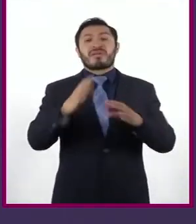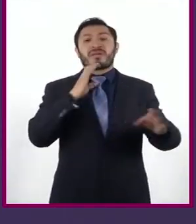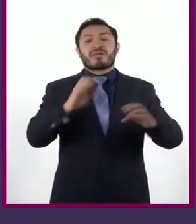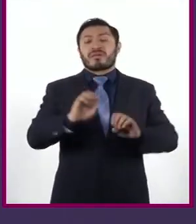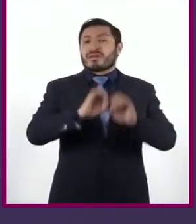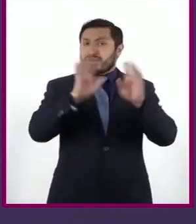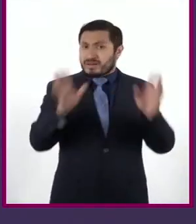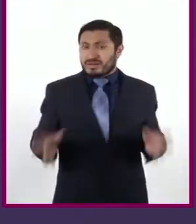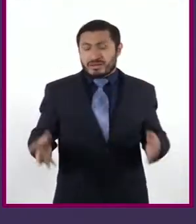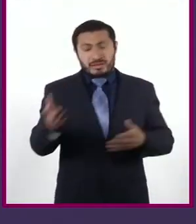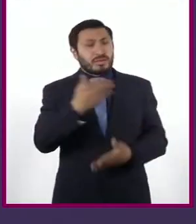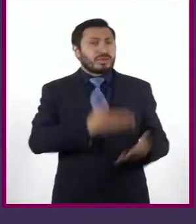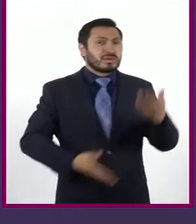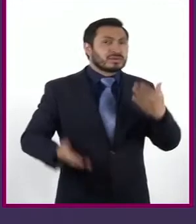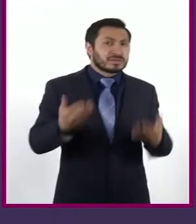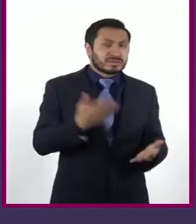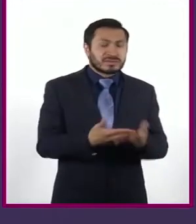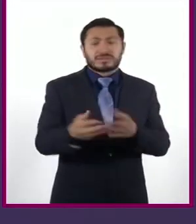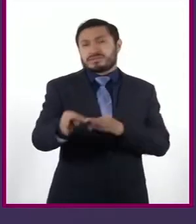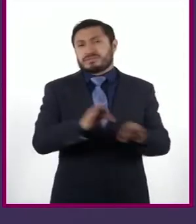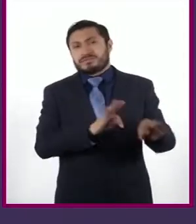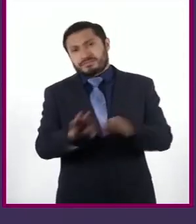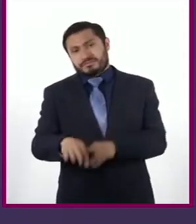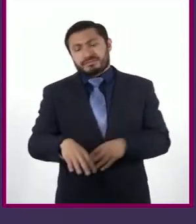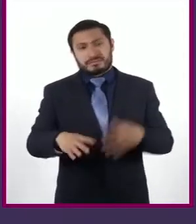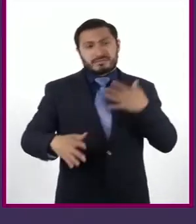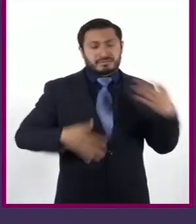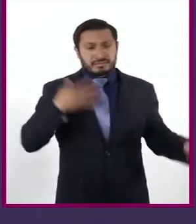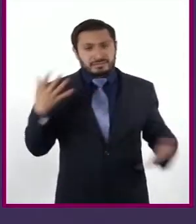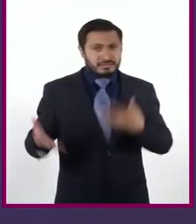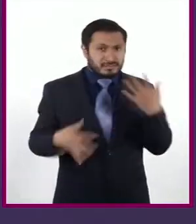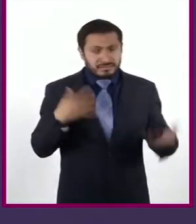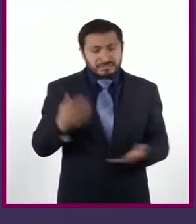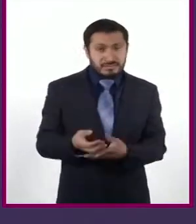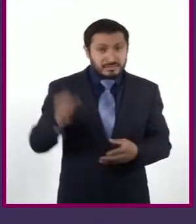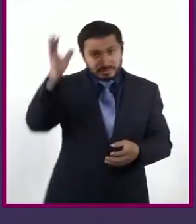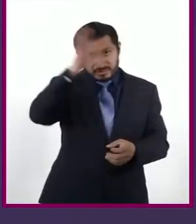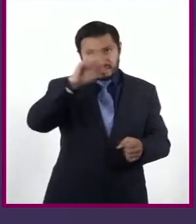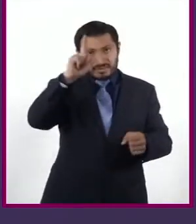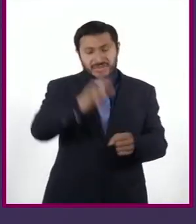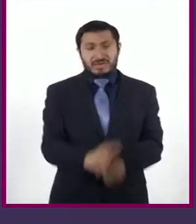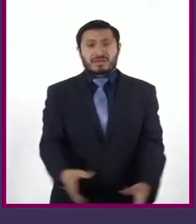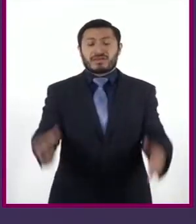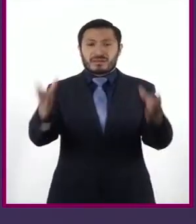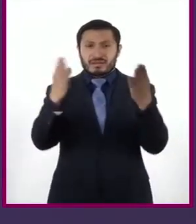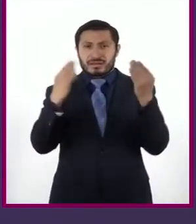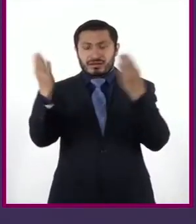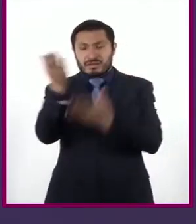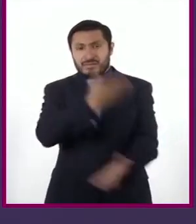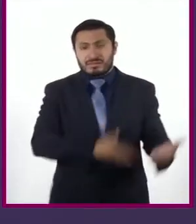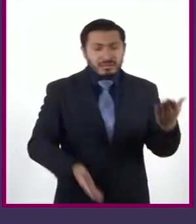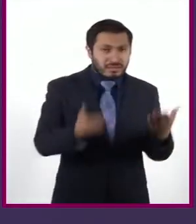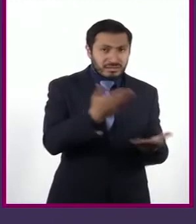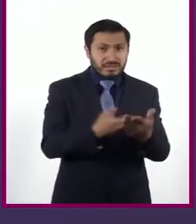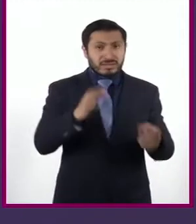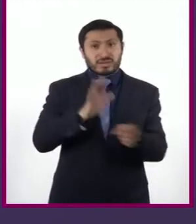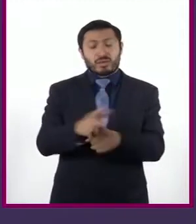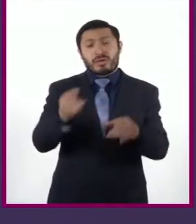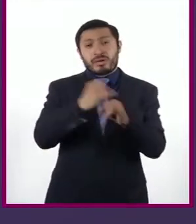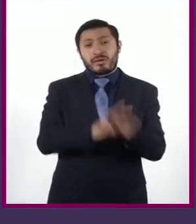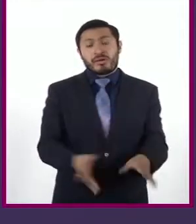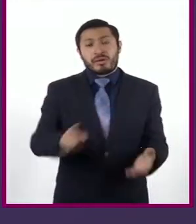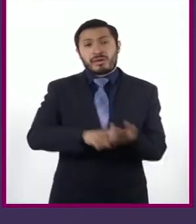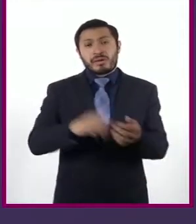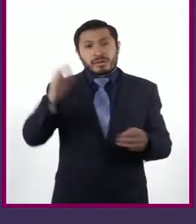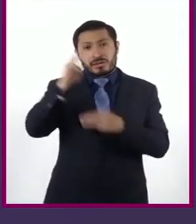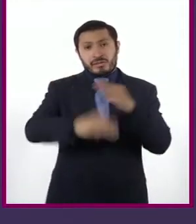nosotros, convivir, trabajar, festejar. La cultura nos enseña también lo que sabemos del mundo,